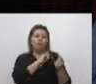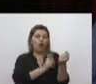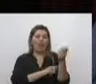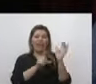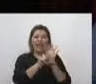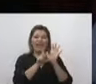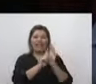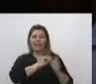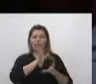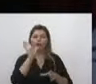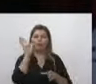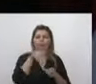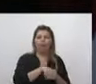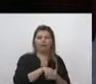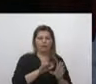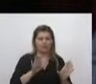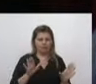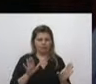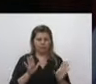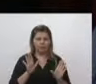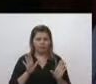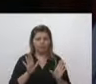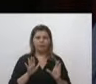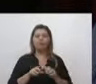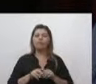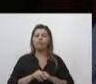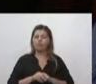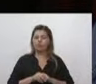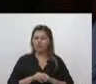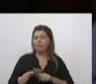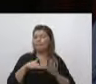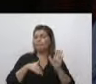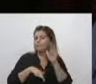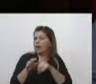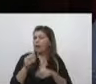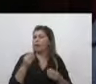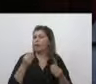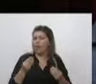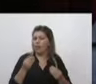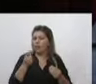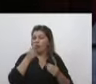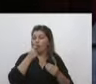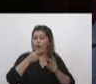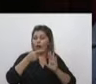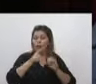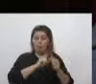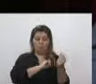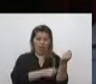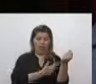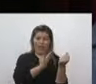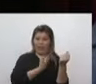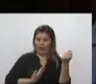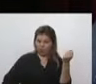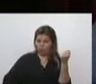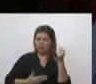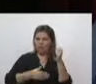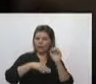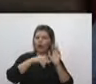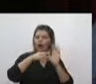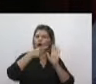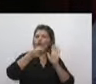dietas, ¿no? Yo había hablado el fin de semana con gente del Senado que decía que una frase que suele utilizar Villarroel